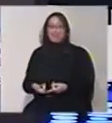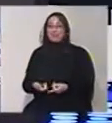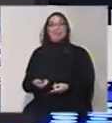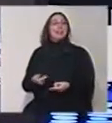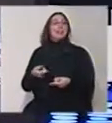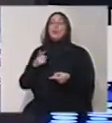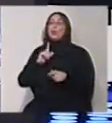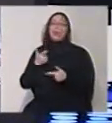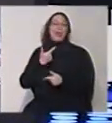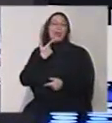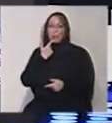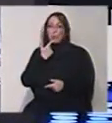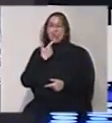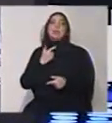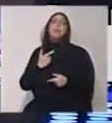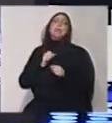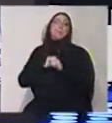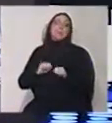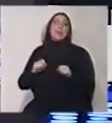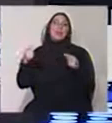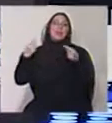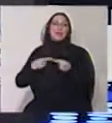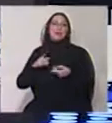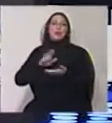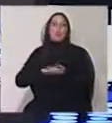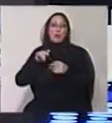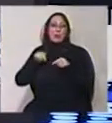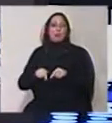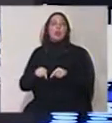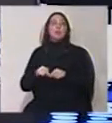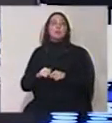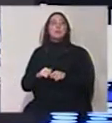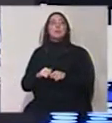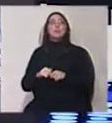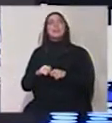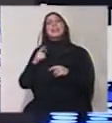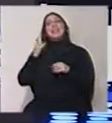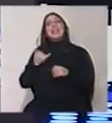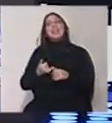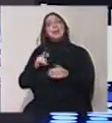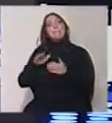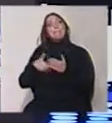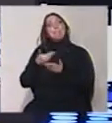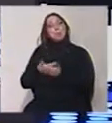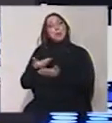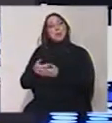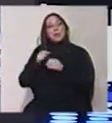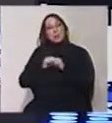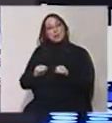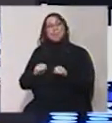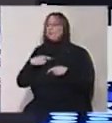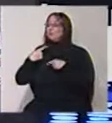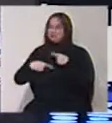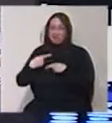dudas y probablemente tengamos que volver a debatir sobre él. Exactamente. Porque además quienes están proponiendo hoy esta posibilidad lo van a seguir